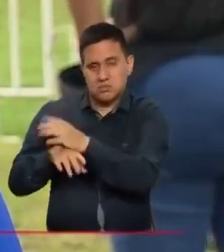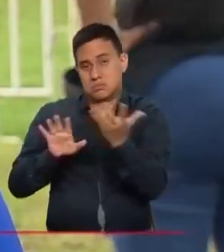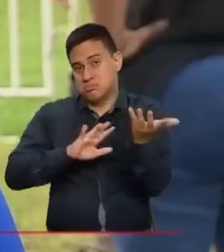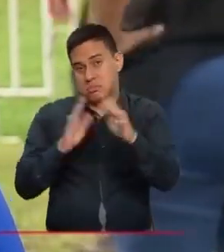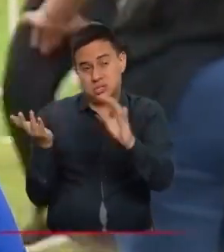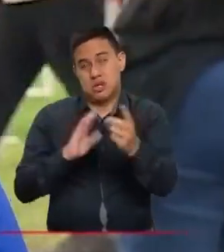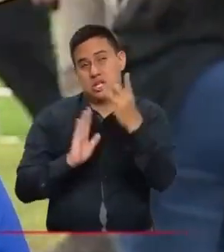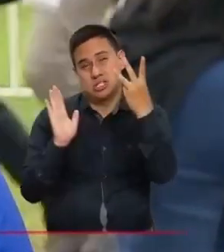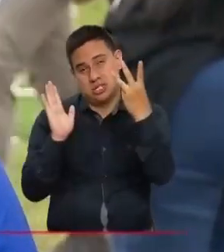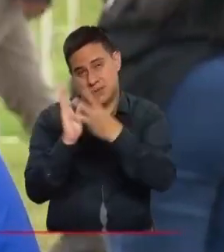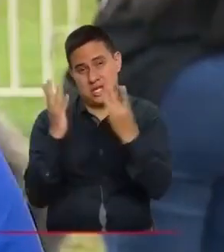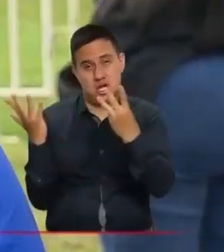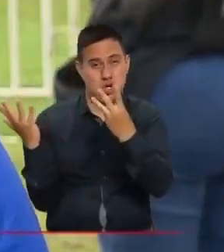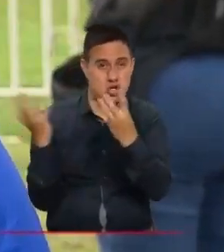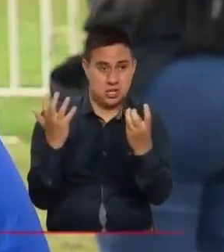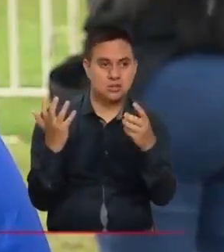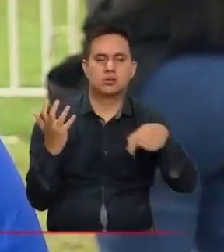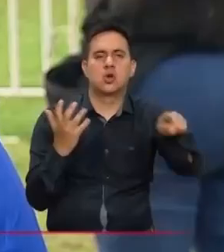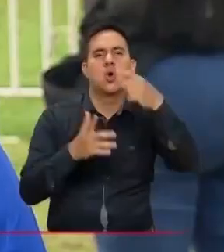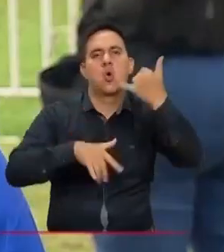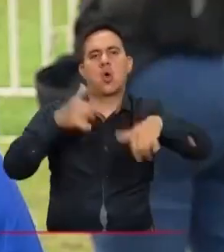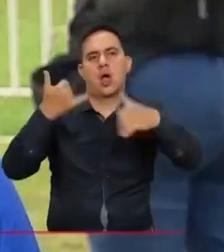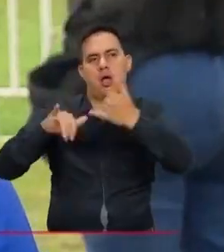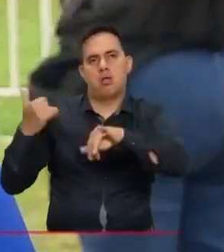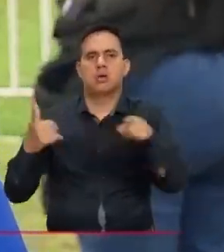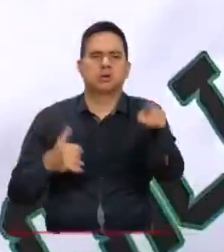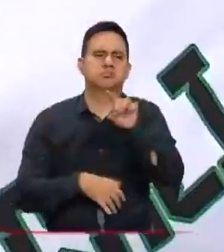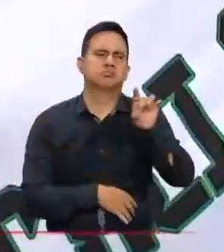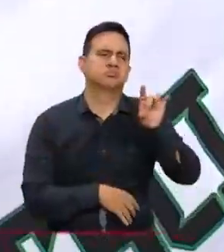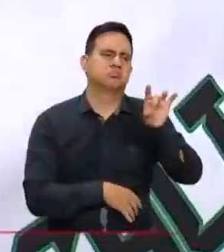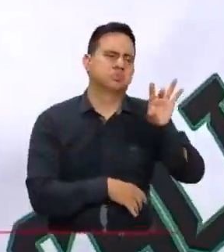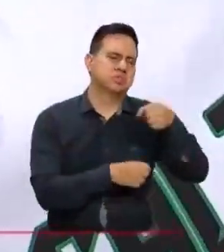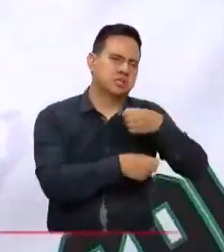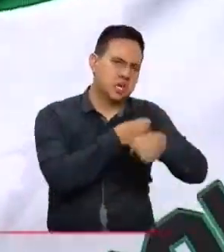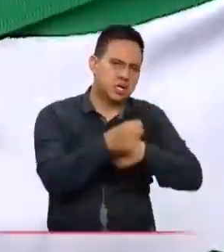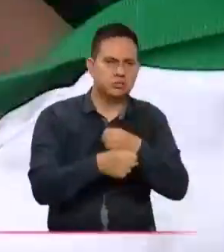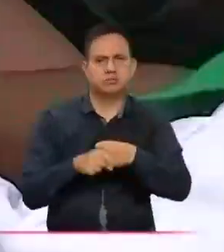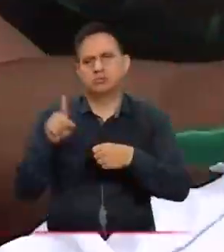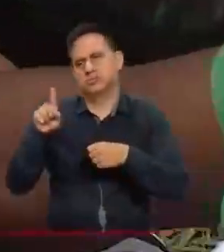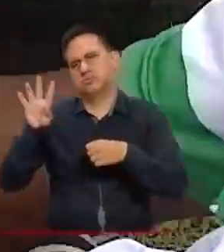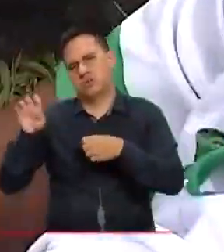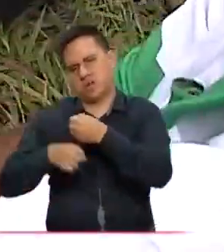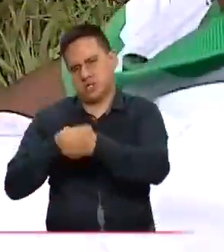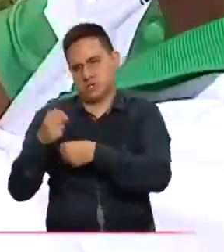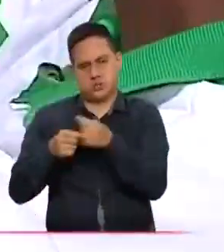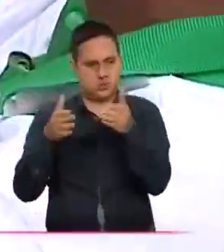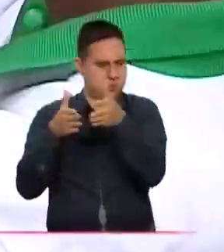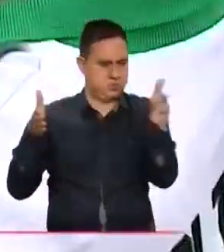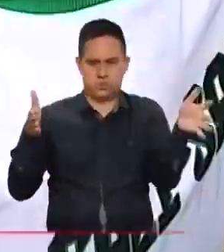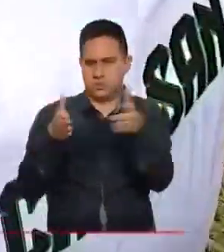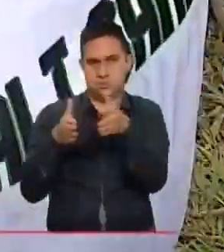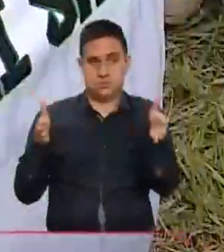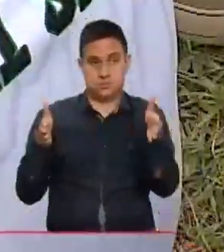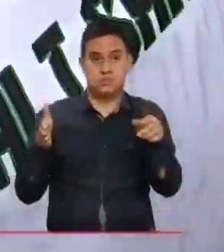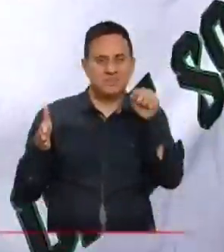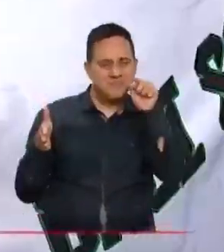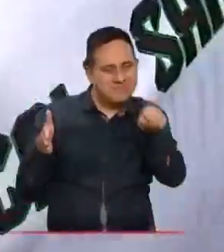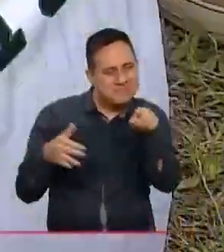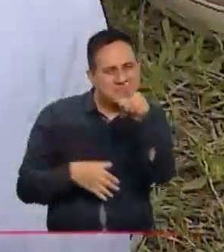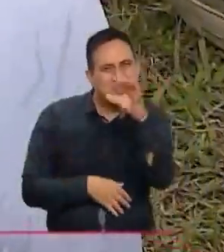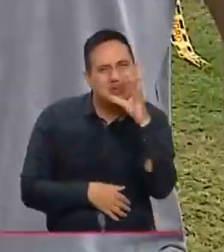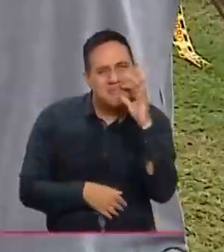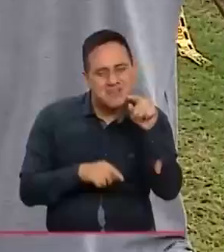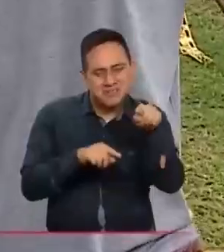aproximadamente 3.800 jugadores entre la edad de sus 15 y la edad de sus 19. Entre ese gran número de jóvenes se encuentra Byron Muñoz,